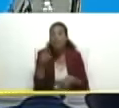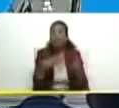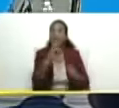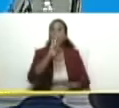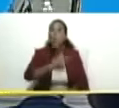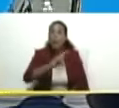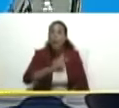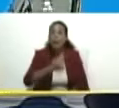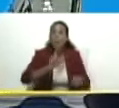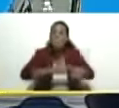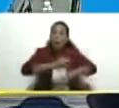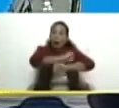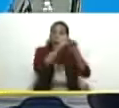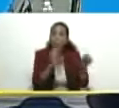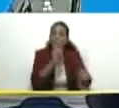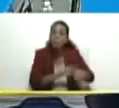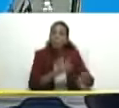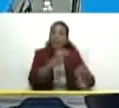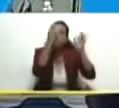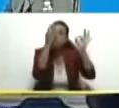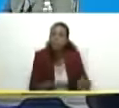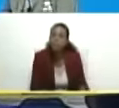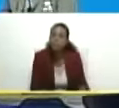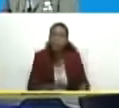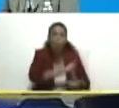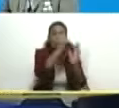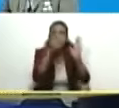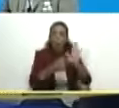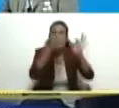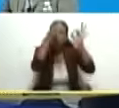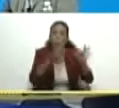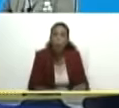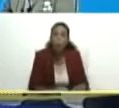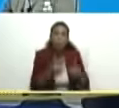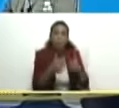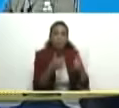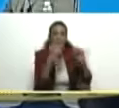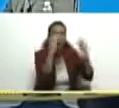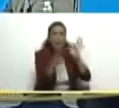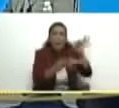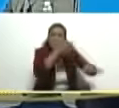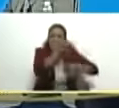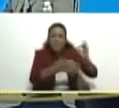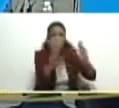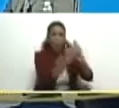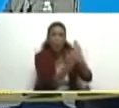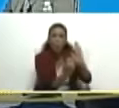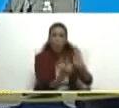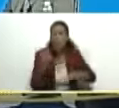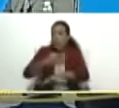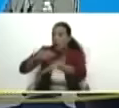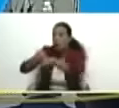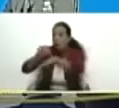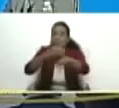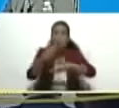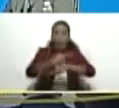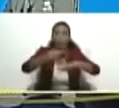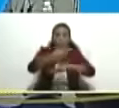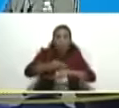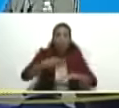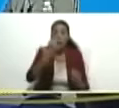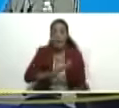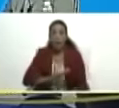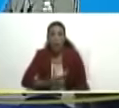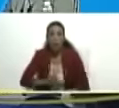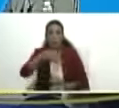pero el lunes me tienen que un plan verdadero, completo, de gran calado. Llamen a los gobernadores, a todos, a los